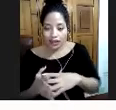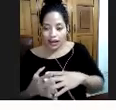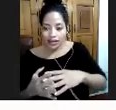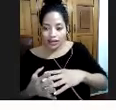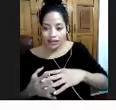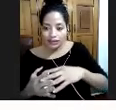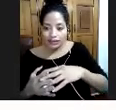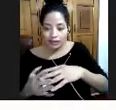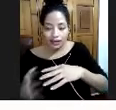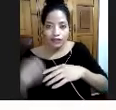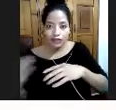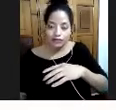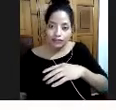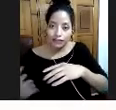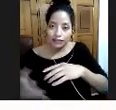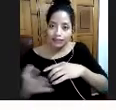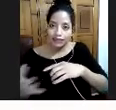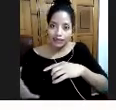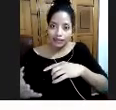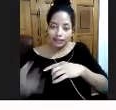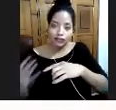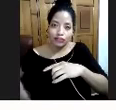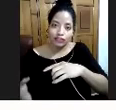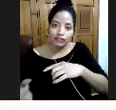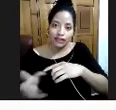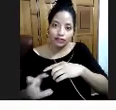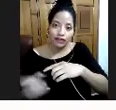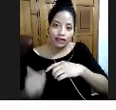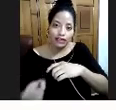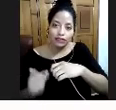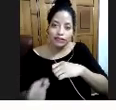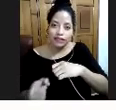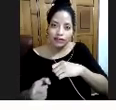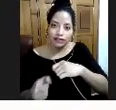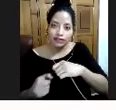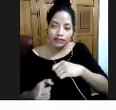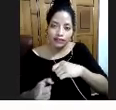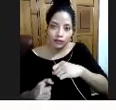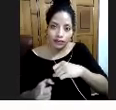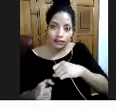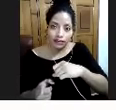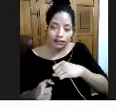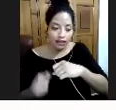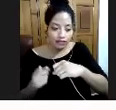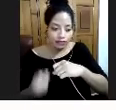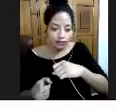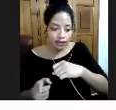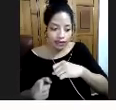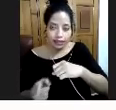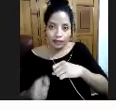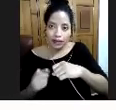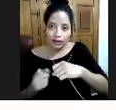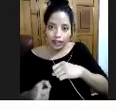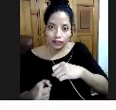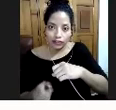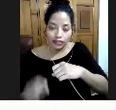Aileen, han habido diversas situaciones. De hecho, Aileen comentaba algo bastante importante sobre el